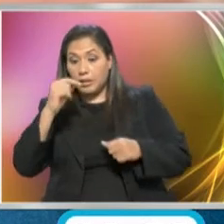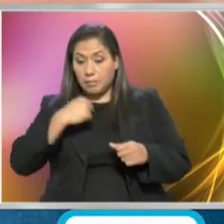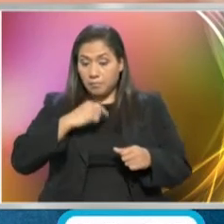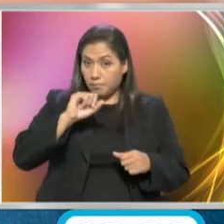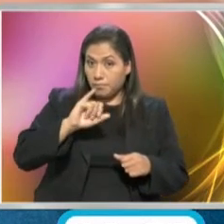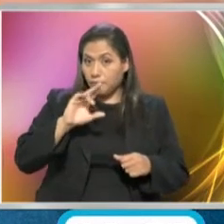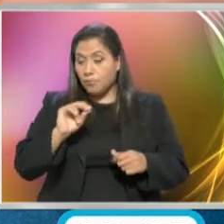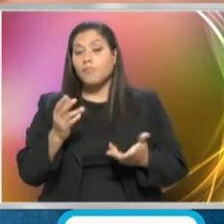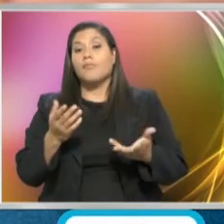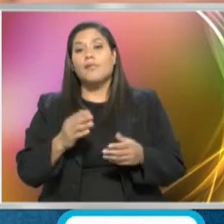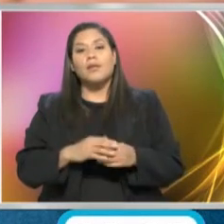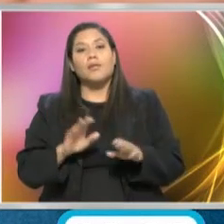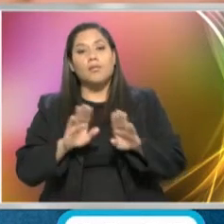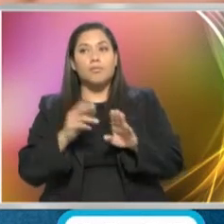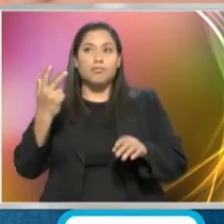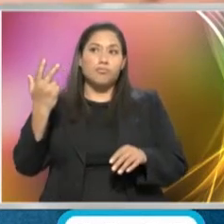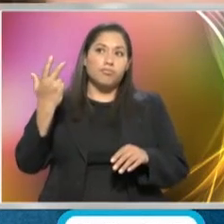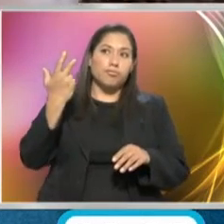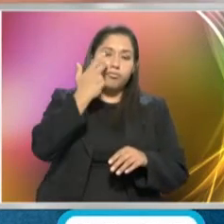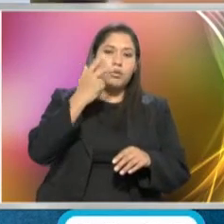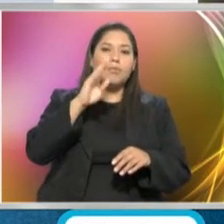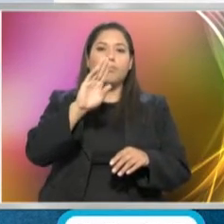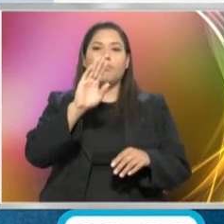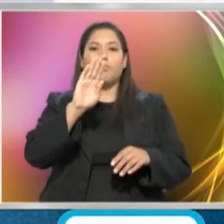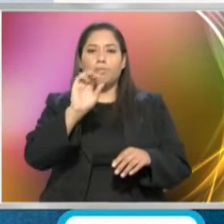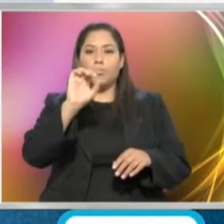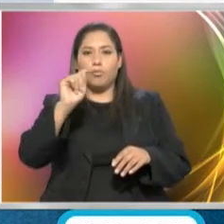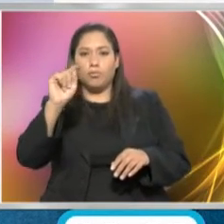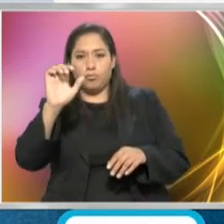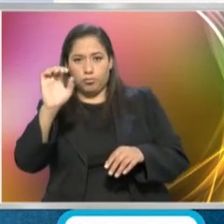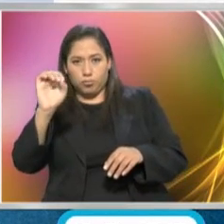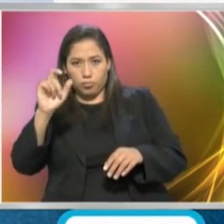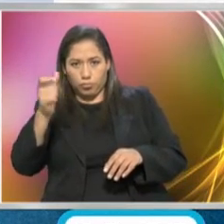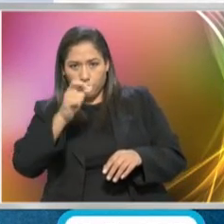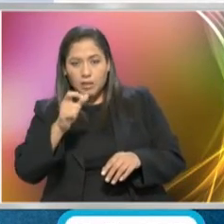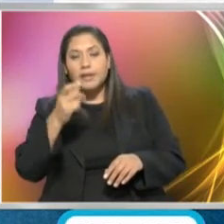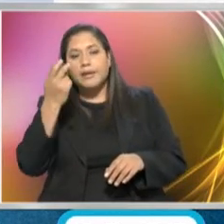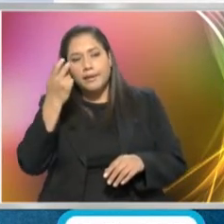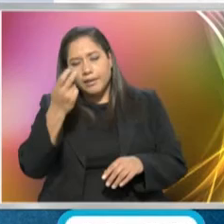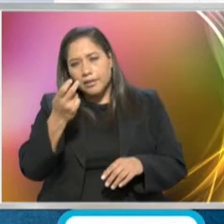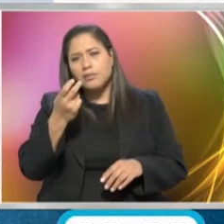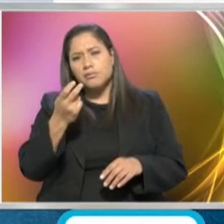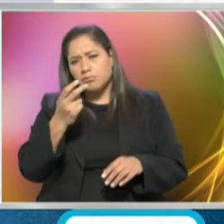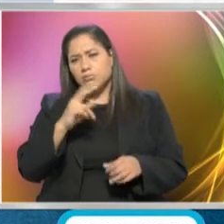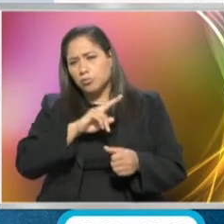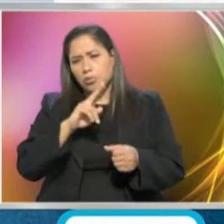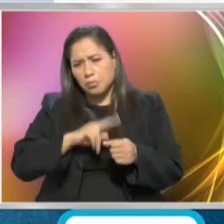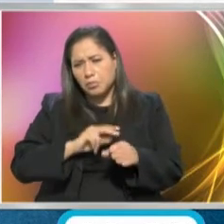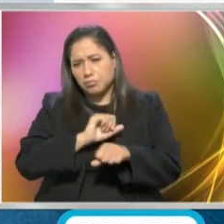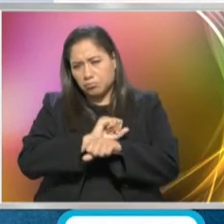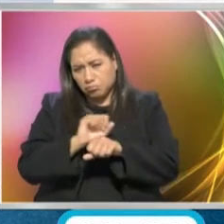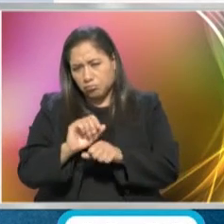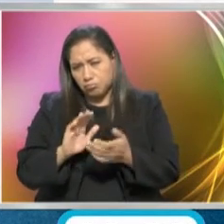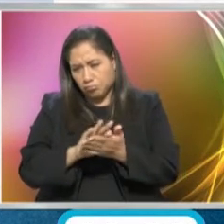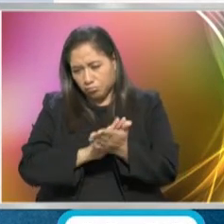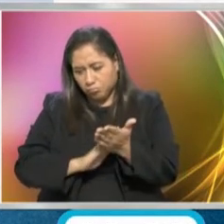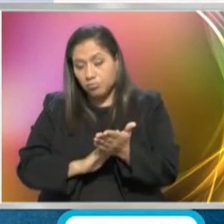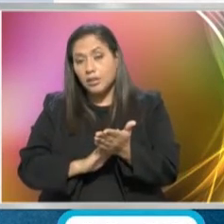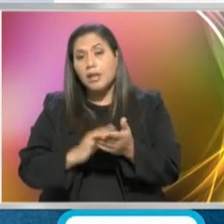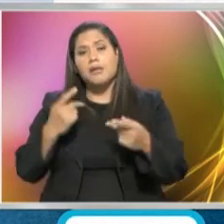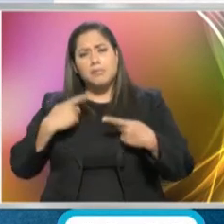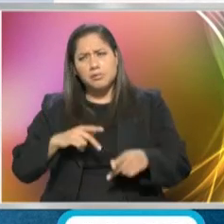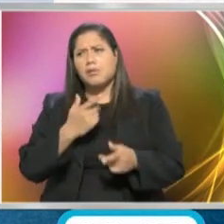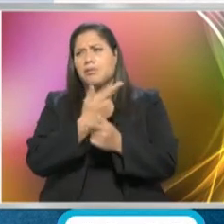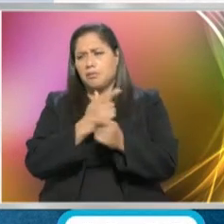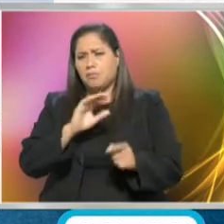La aplicación de toxina botulínica realmente es un procedimiento muy noble. casi cualquier persona se lo puede